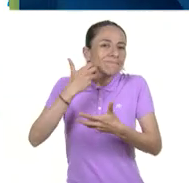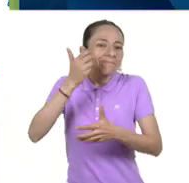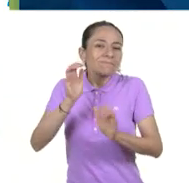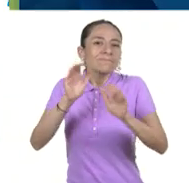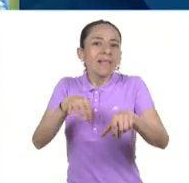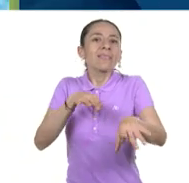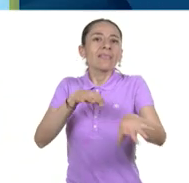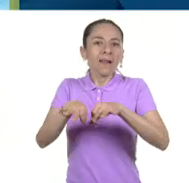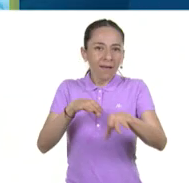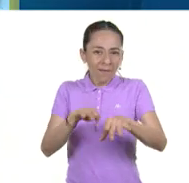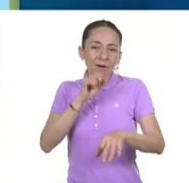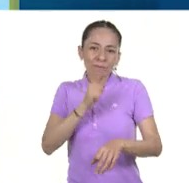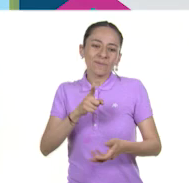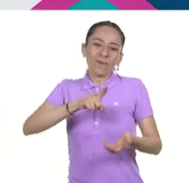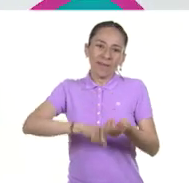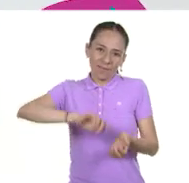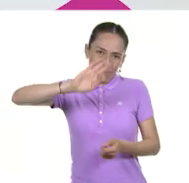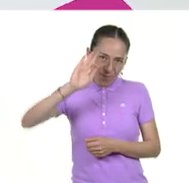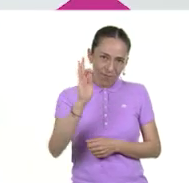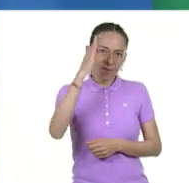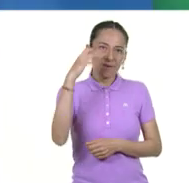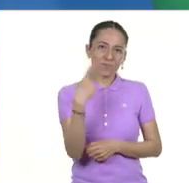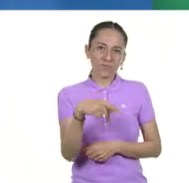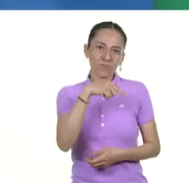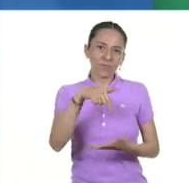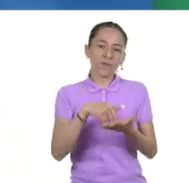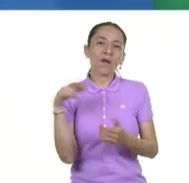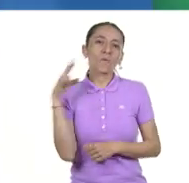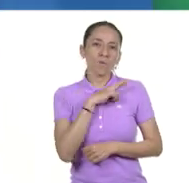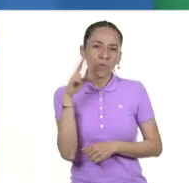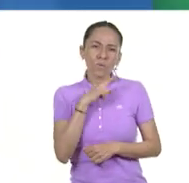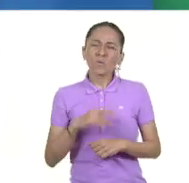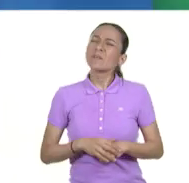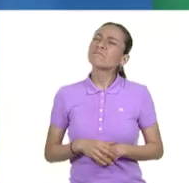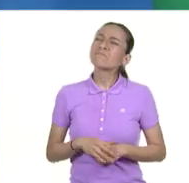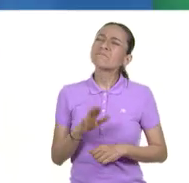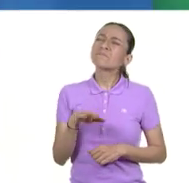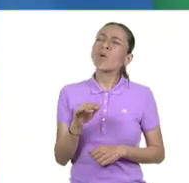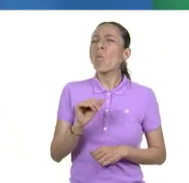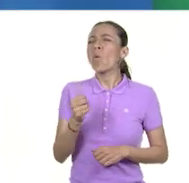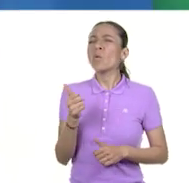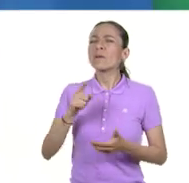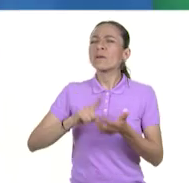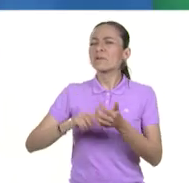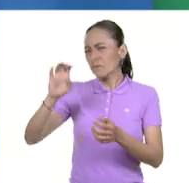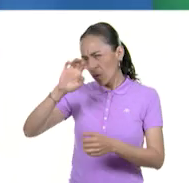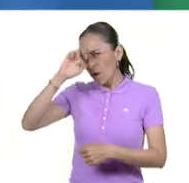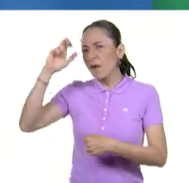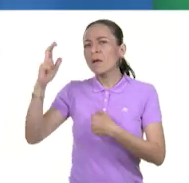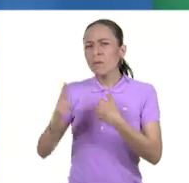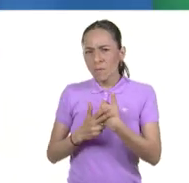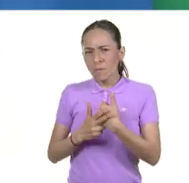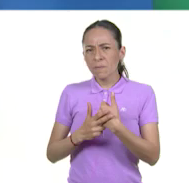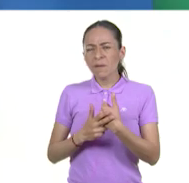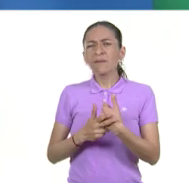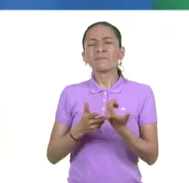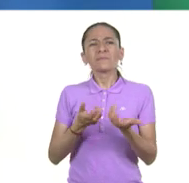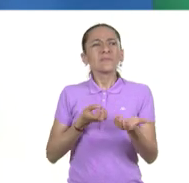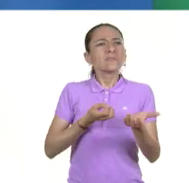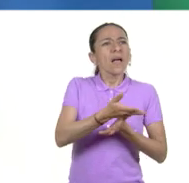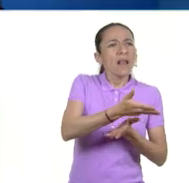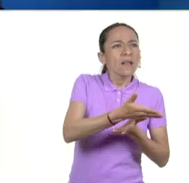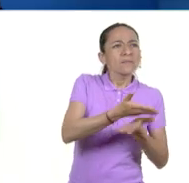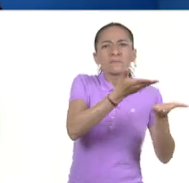en la Federación Rusa. ¿Y los demás flujos migratorios de Europa, de dónde salen y a qué lugares llegan, maestro?